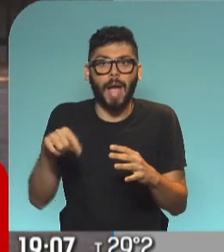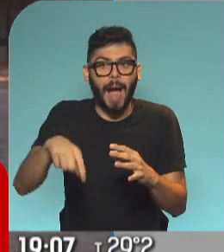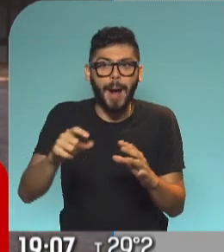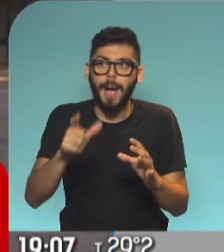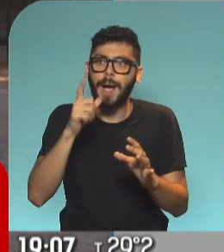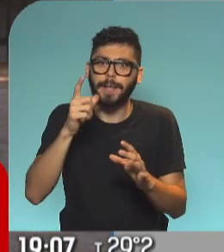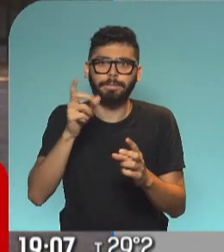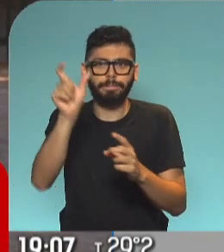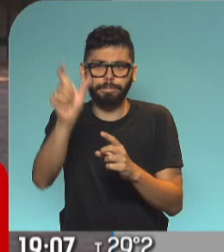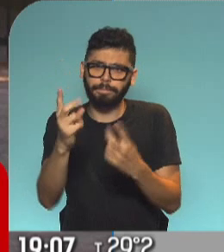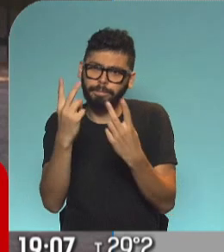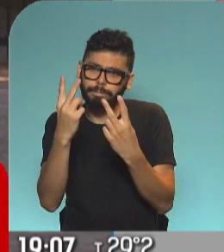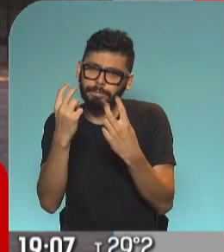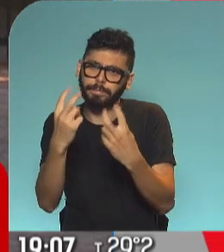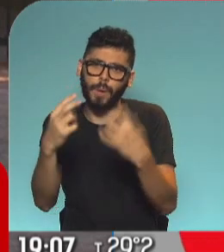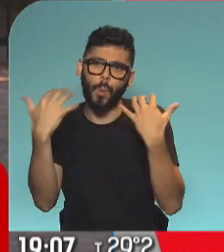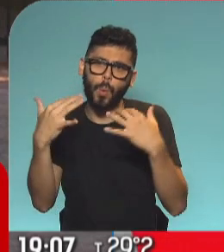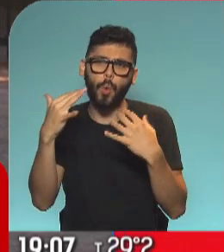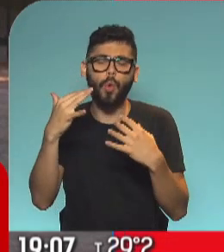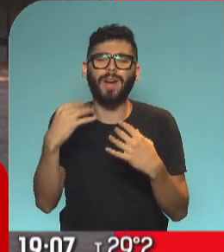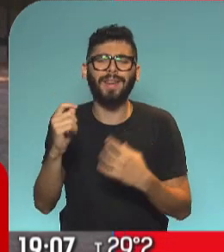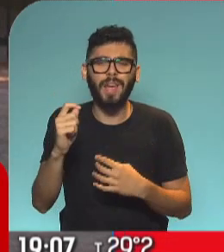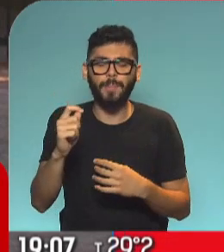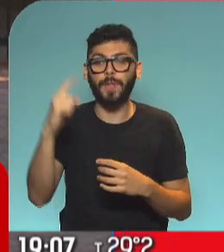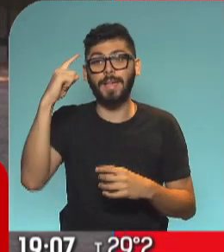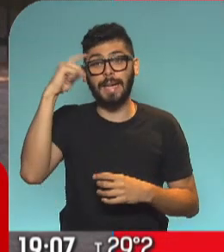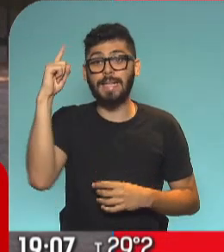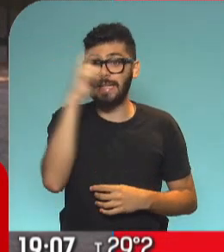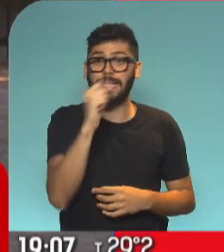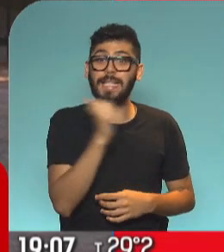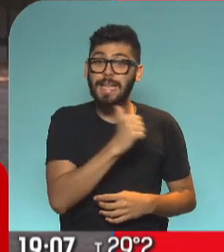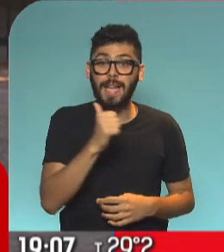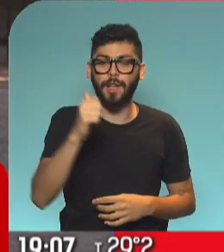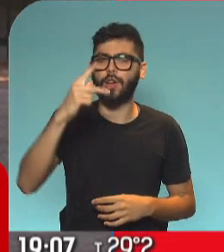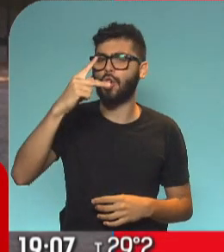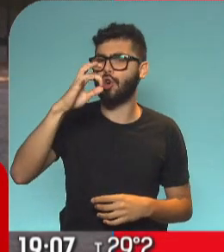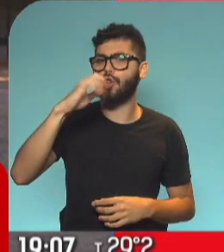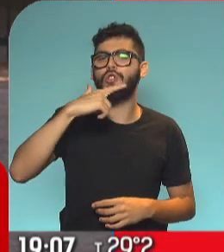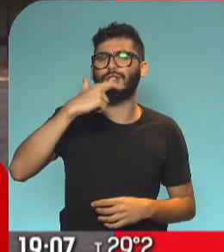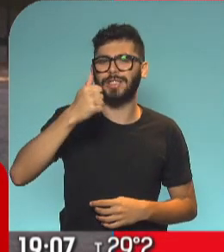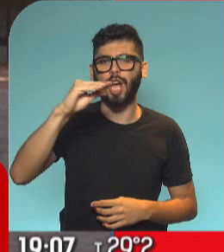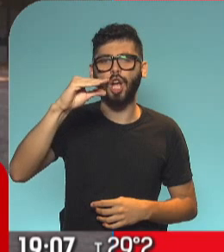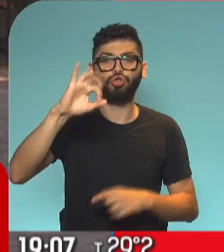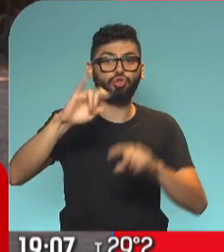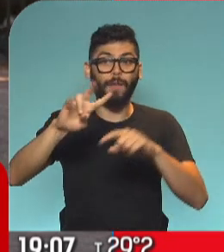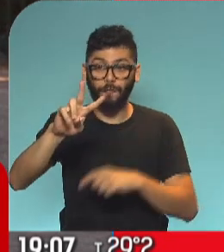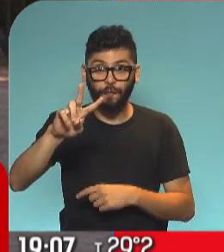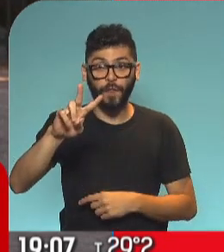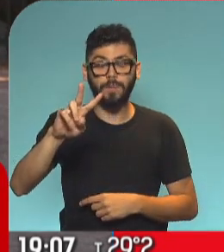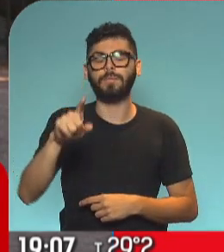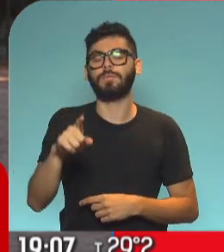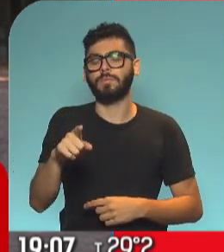investigación intensa por parte de la justicia y es la psiquiatra agustín acosta hecho a partir de él a